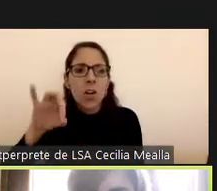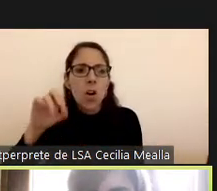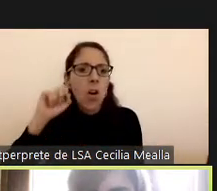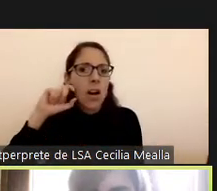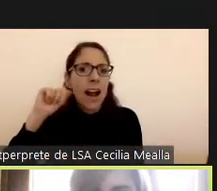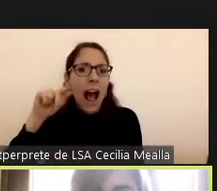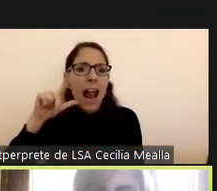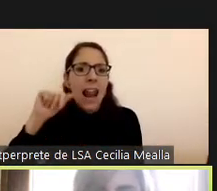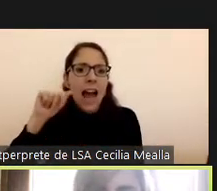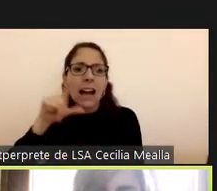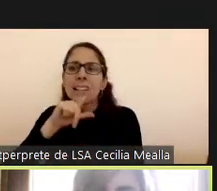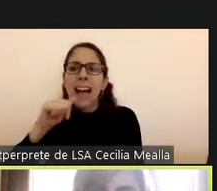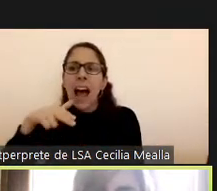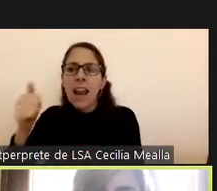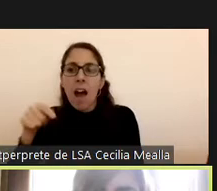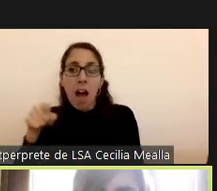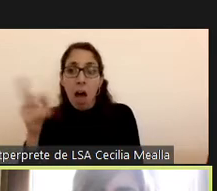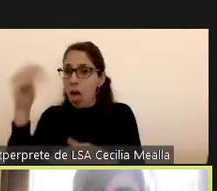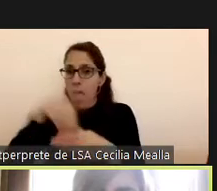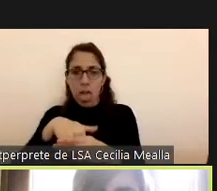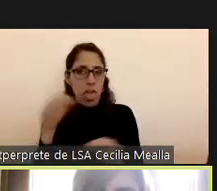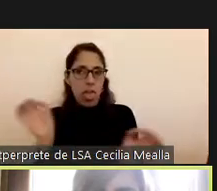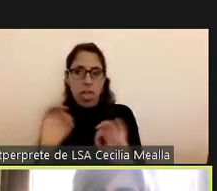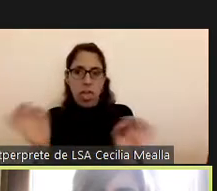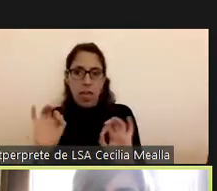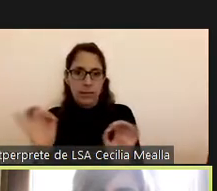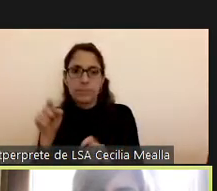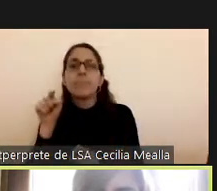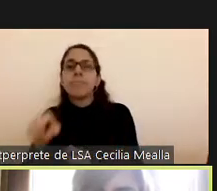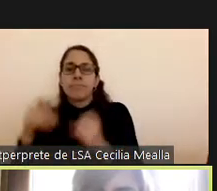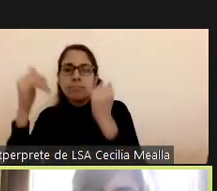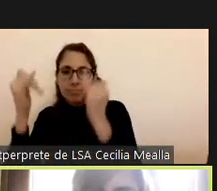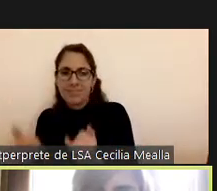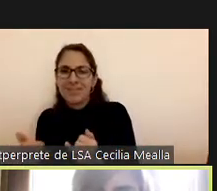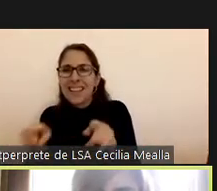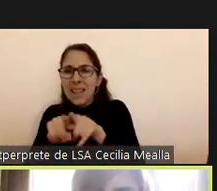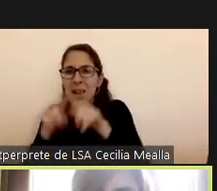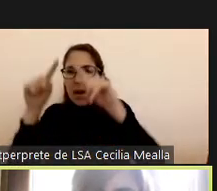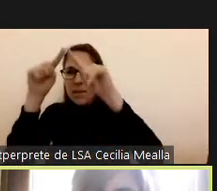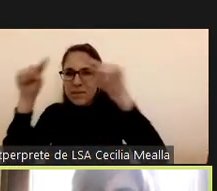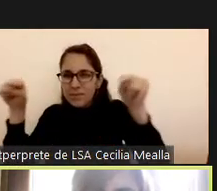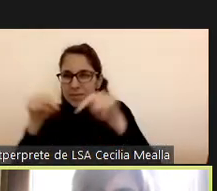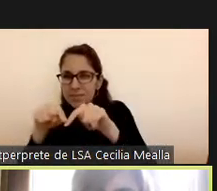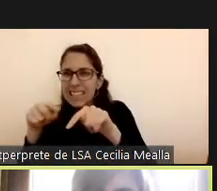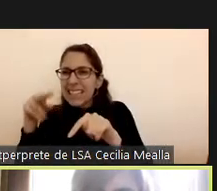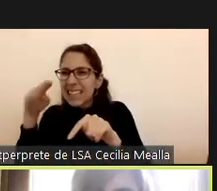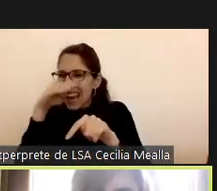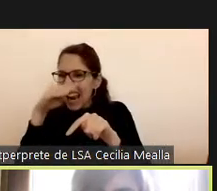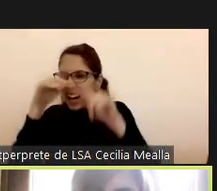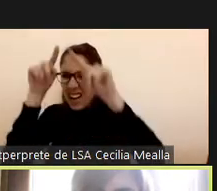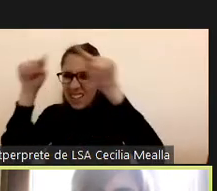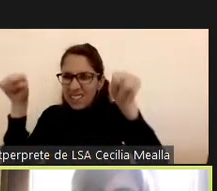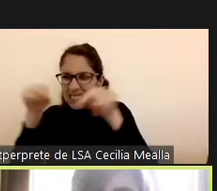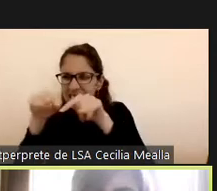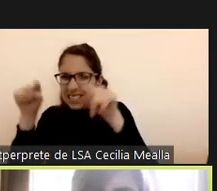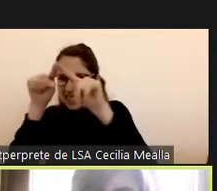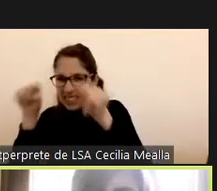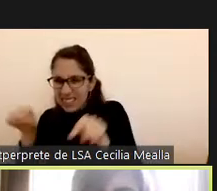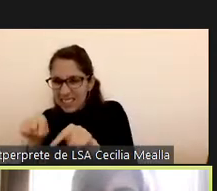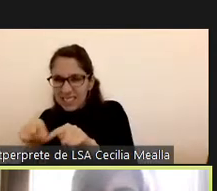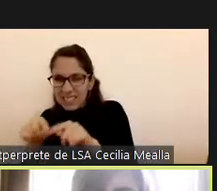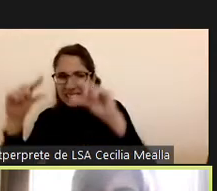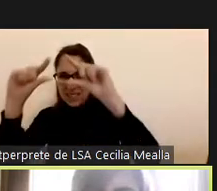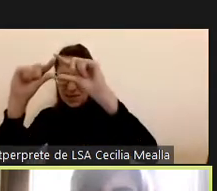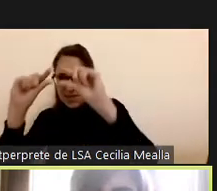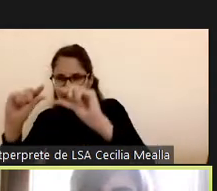tienen. Que serían representados con estos rombitos negros. Bien, esto